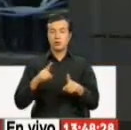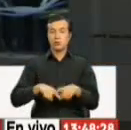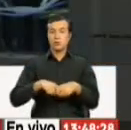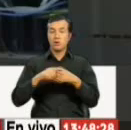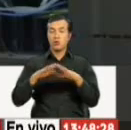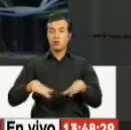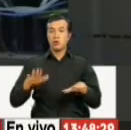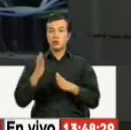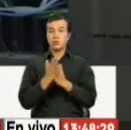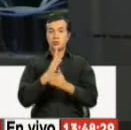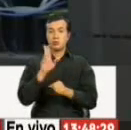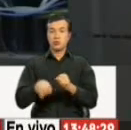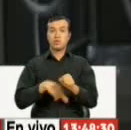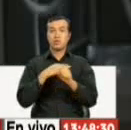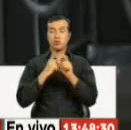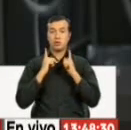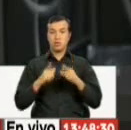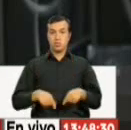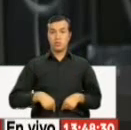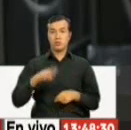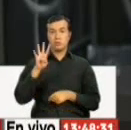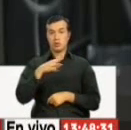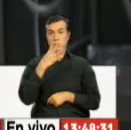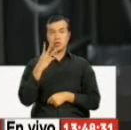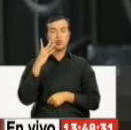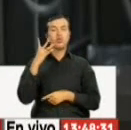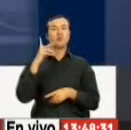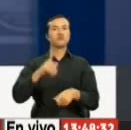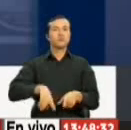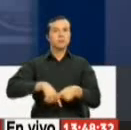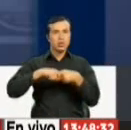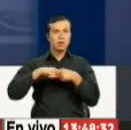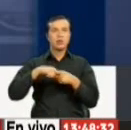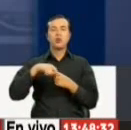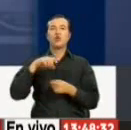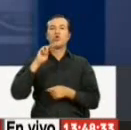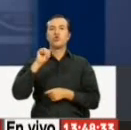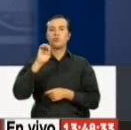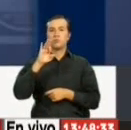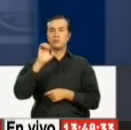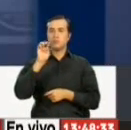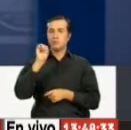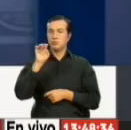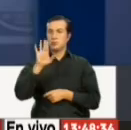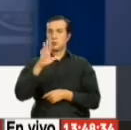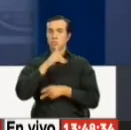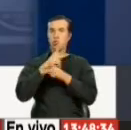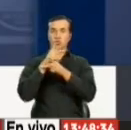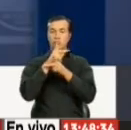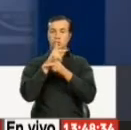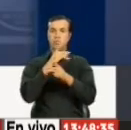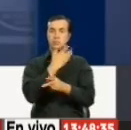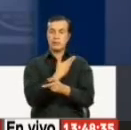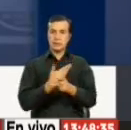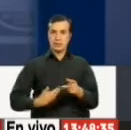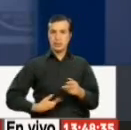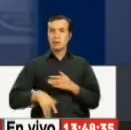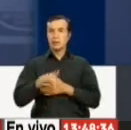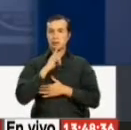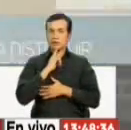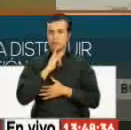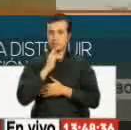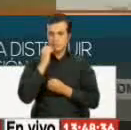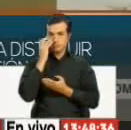parte del servicio nacional de salud británico el anuncio lo dio tomas boxer consejero de seguridad nacional del presidente de donald